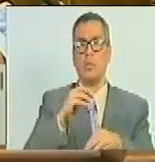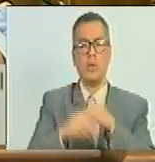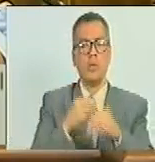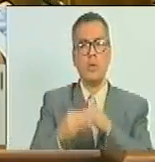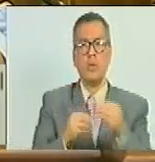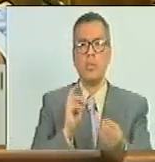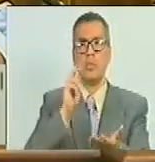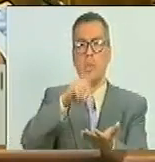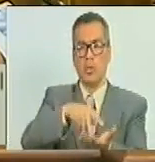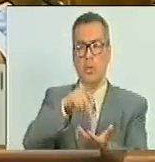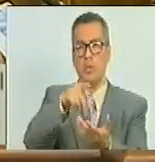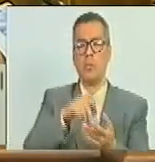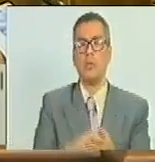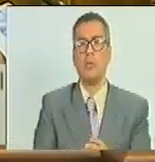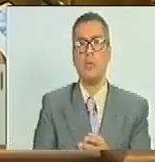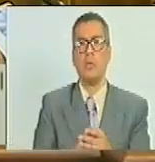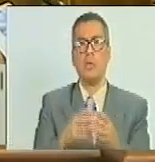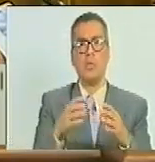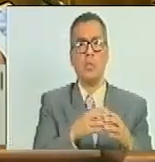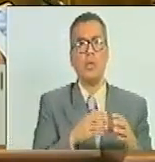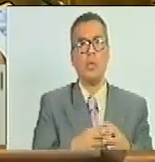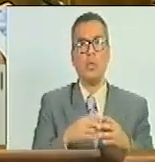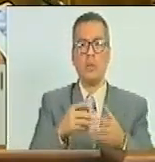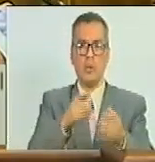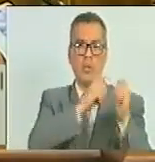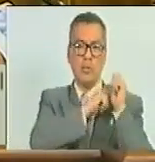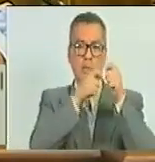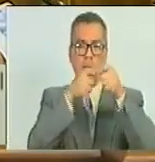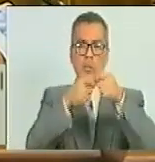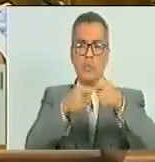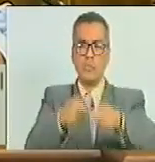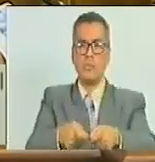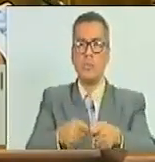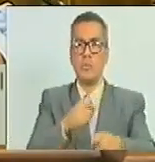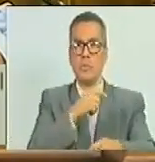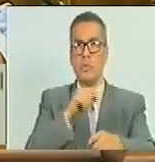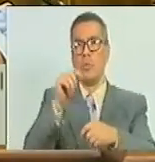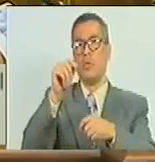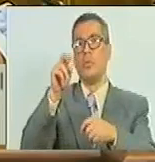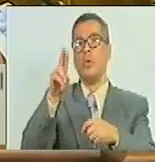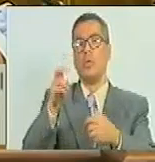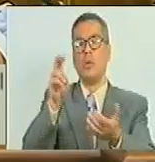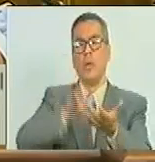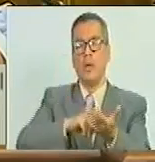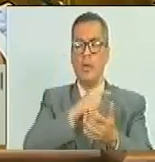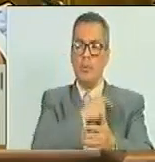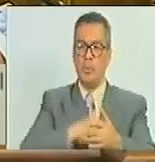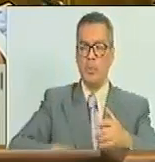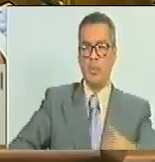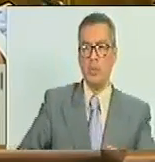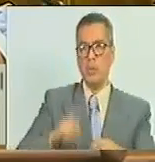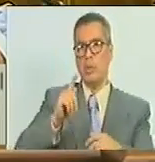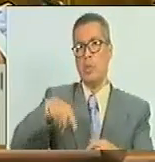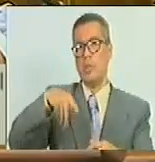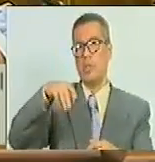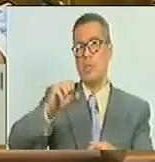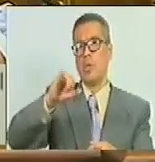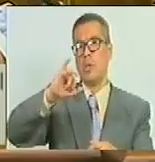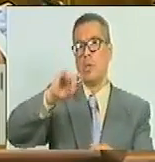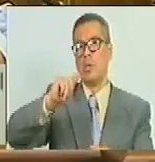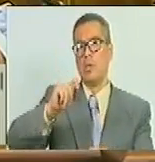hizo acto de presencia en la ceremonia de toma de posesión del reelecto presidente Recep Tayyip